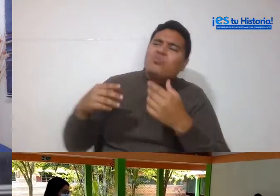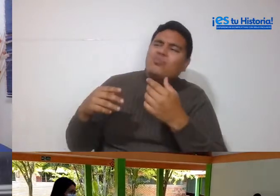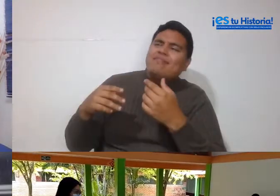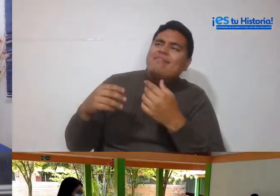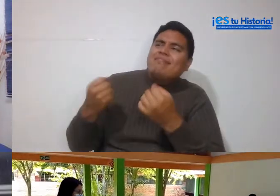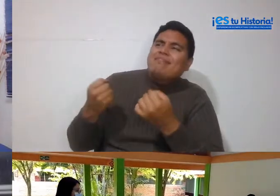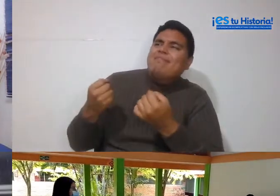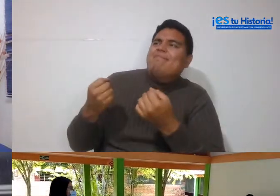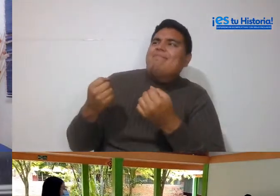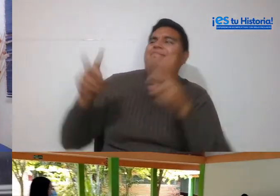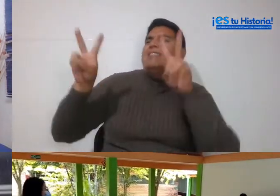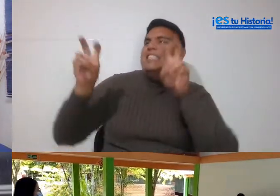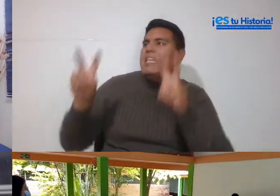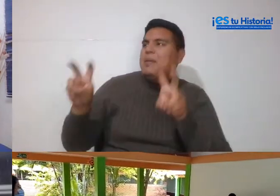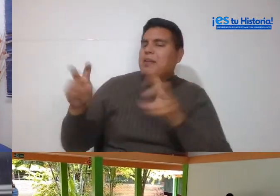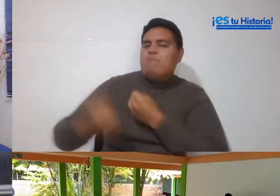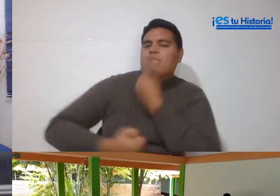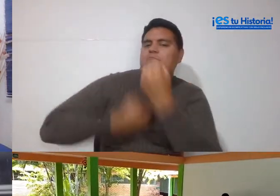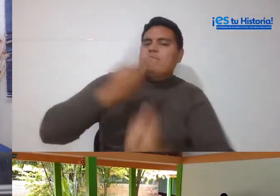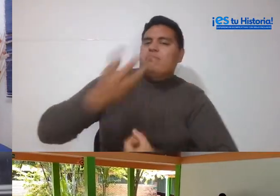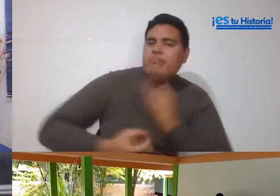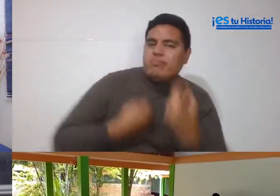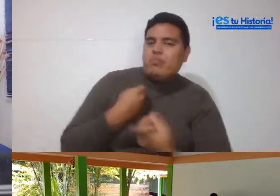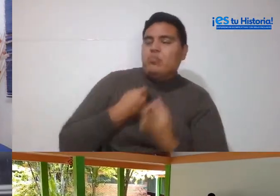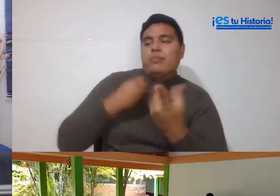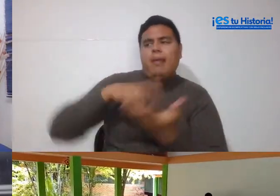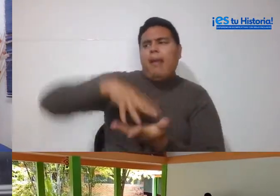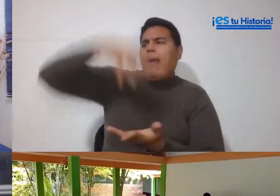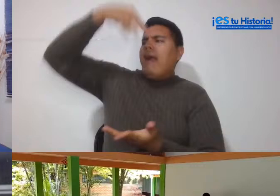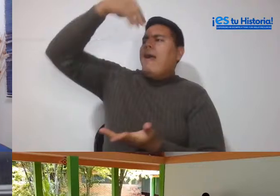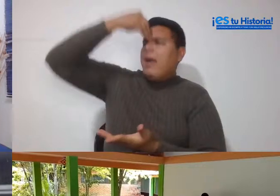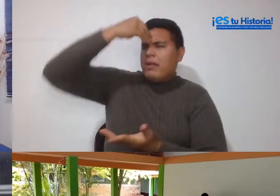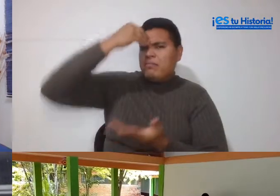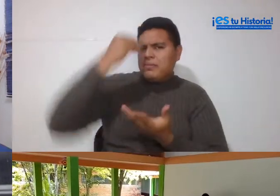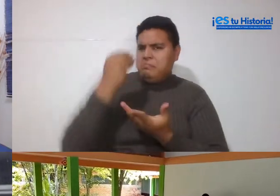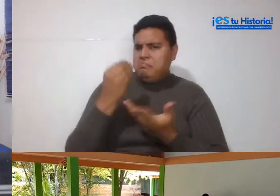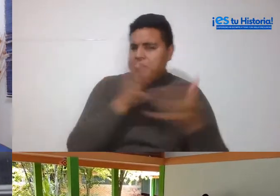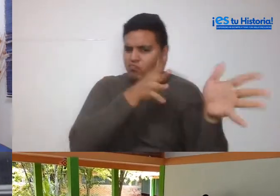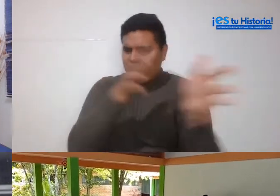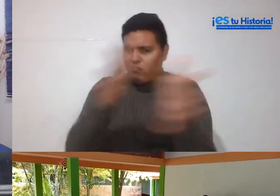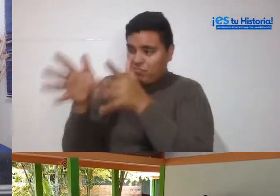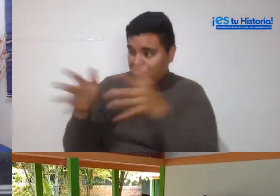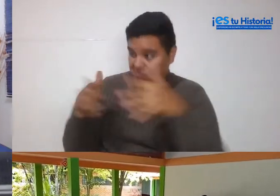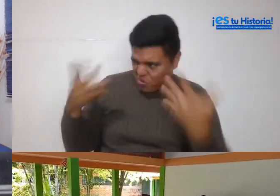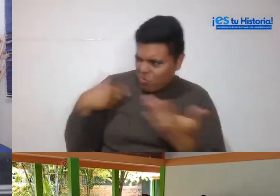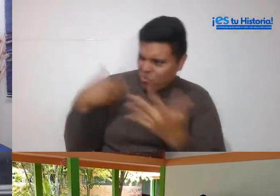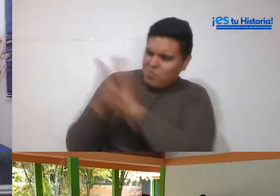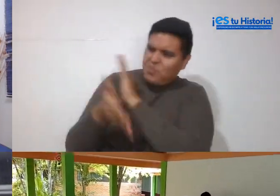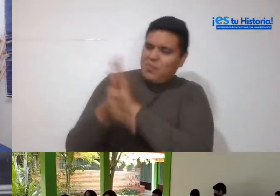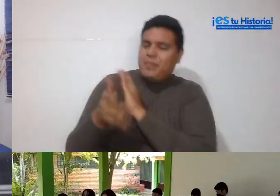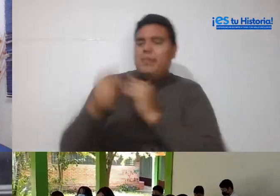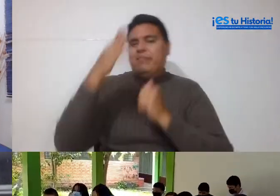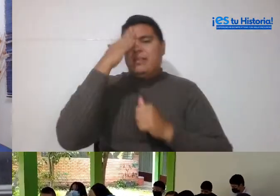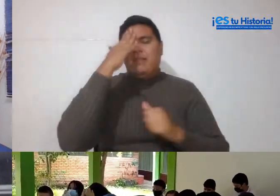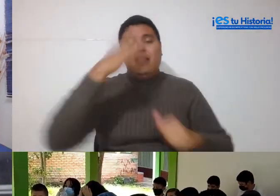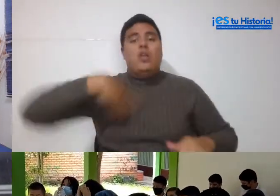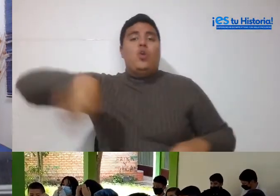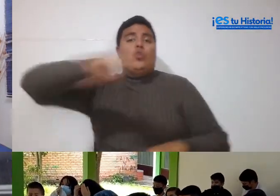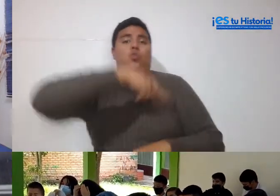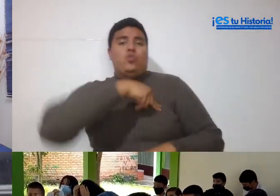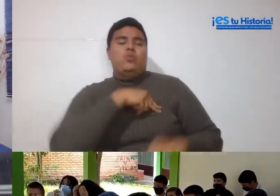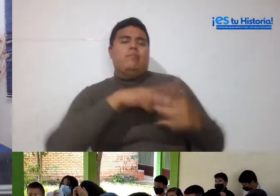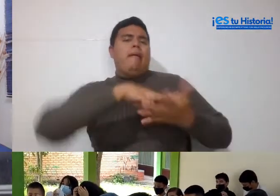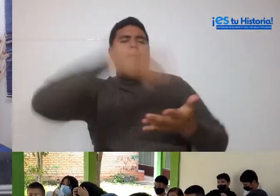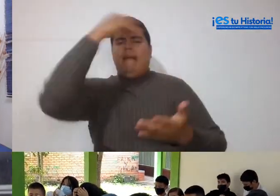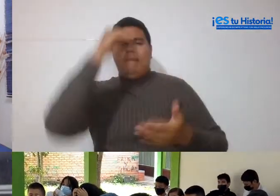maestra Liana, ¿no? Es importante también que todos aprendemos. Estamos aprendiendo inclusive un estudiante regular, así que no tiene